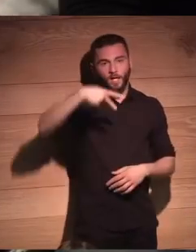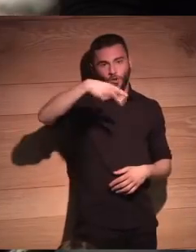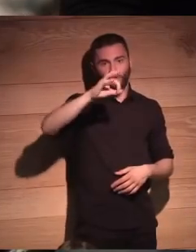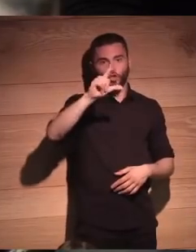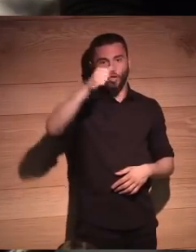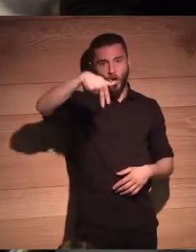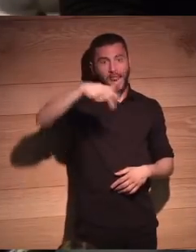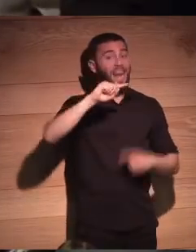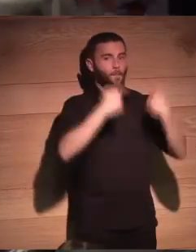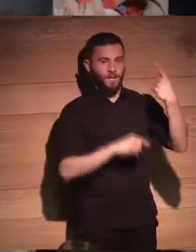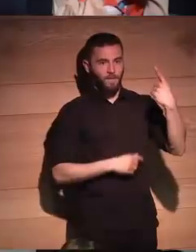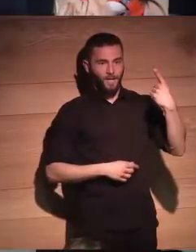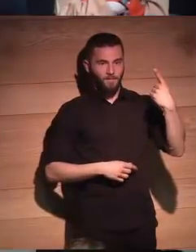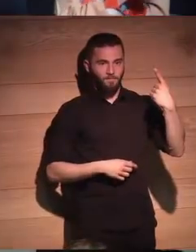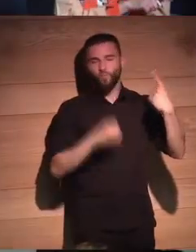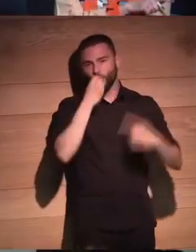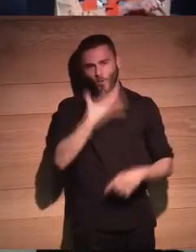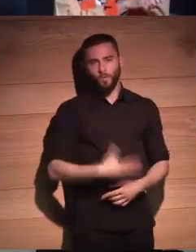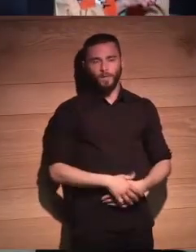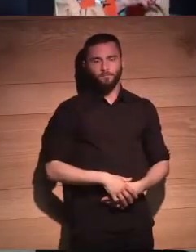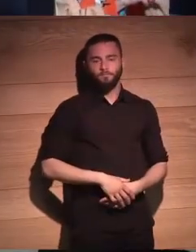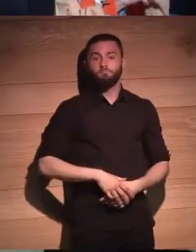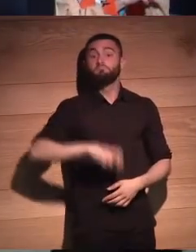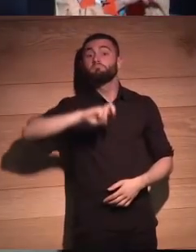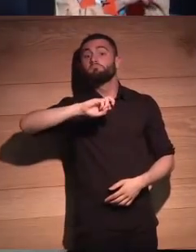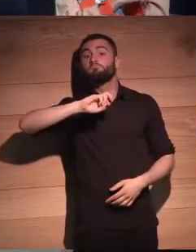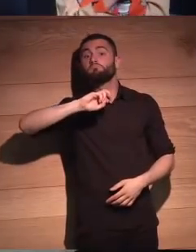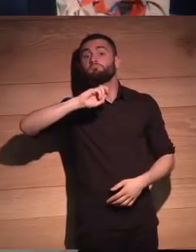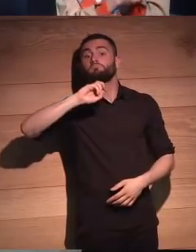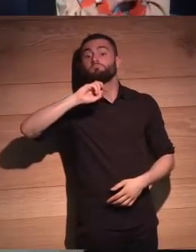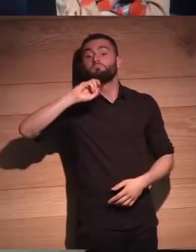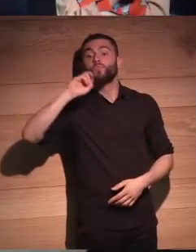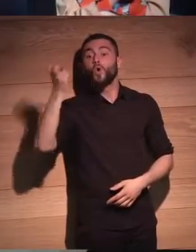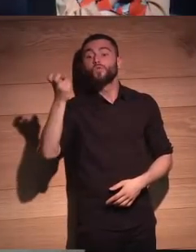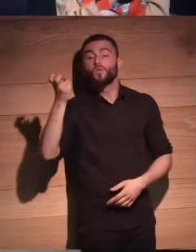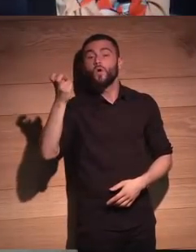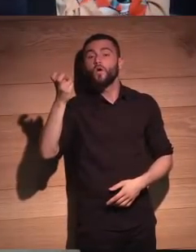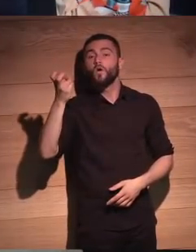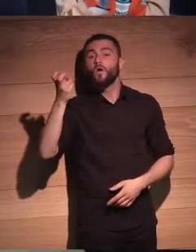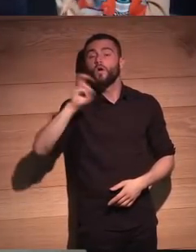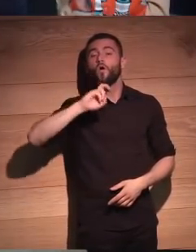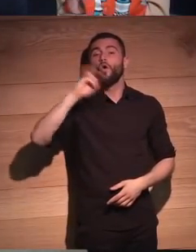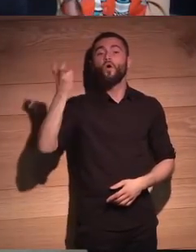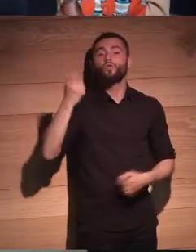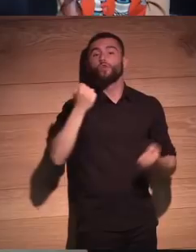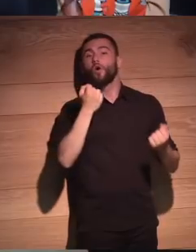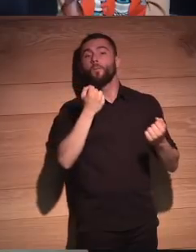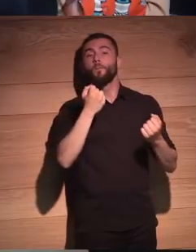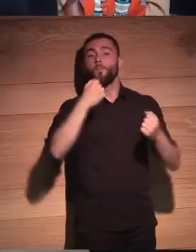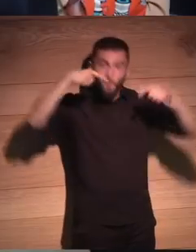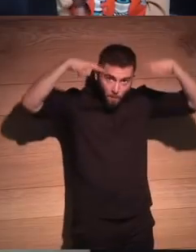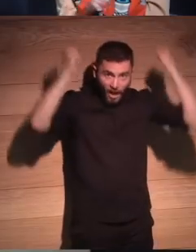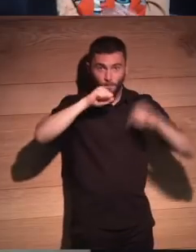Buenísima. ¿Alguno de vosotros, algún otro, se ha convertido a la Batmanía?